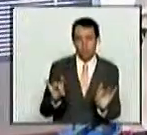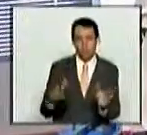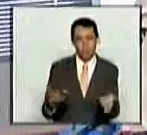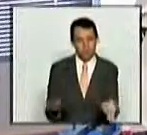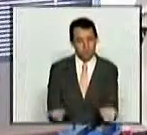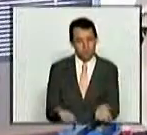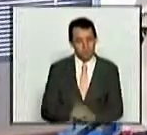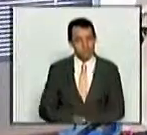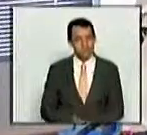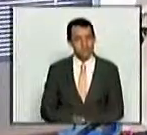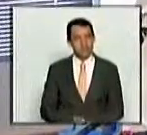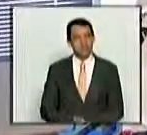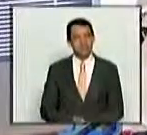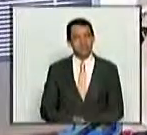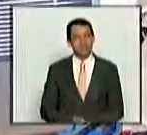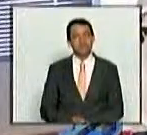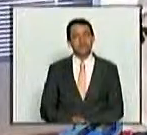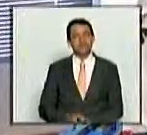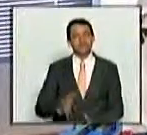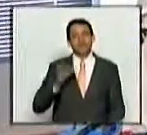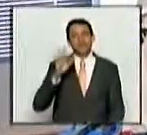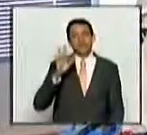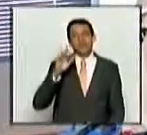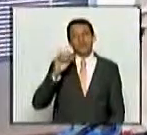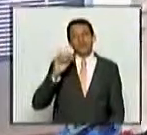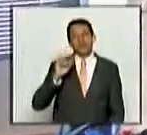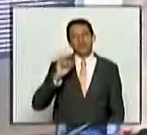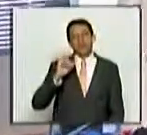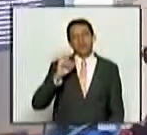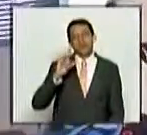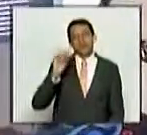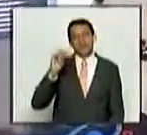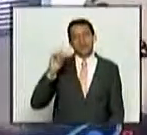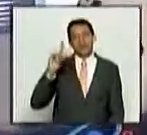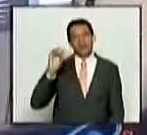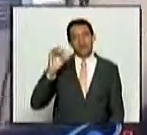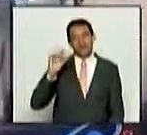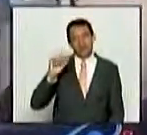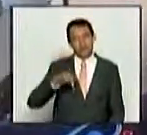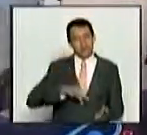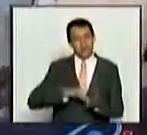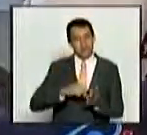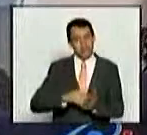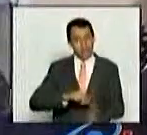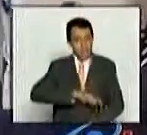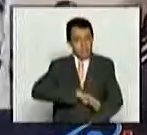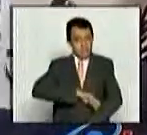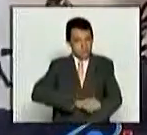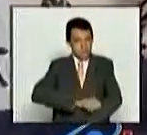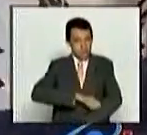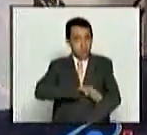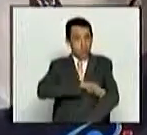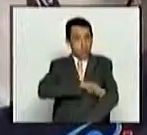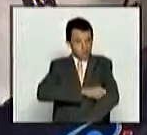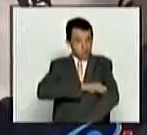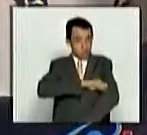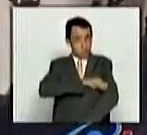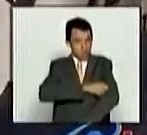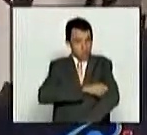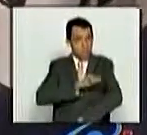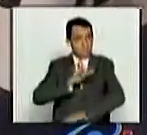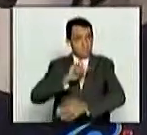una técnica tailandesa conocida como Kiko, que quiere decir pellizco, y lo que hacemos es generar una técnica